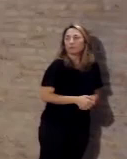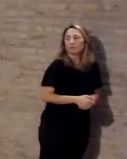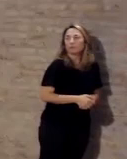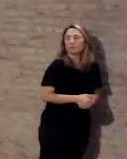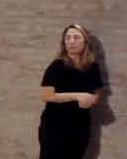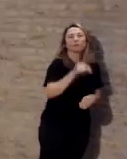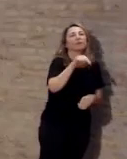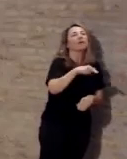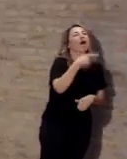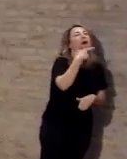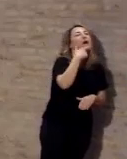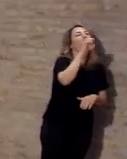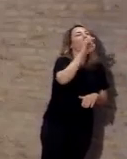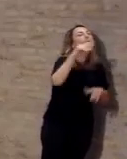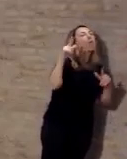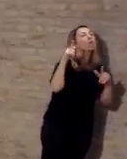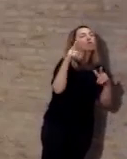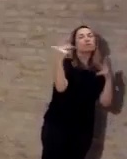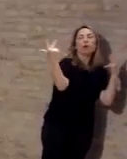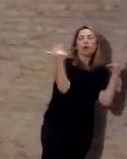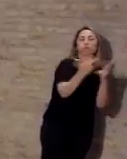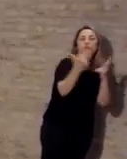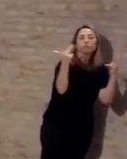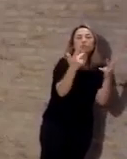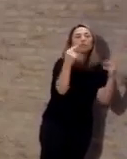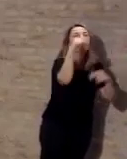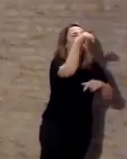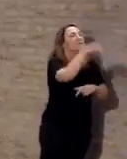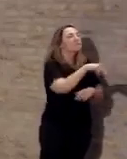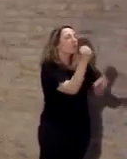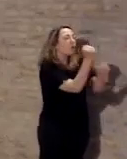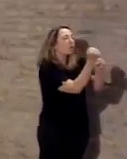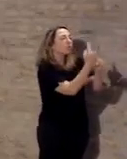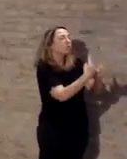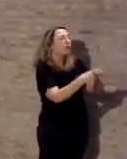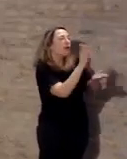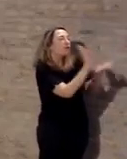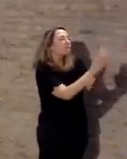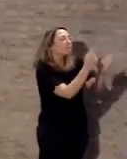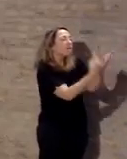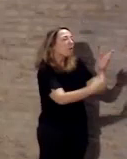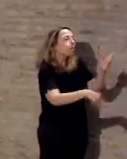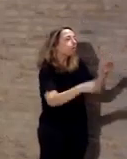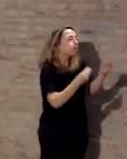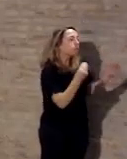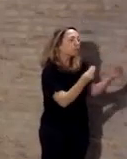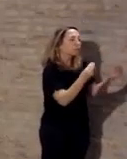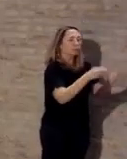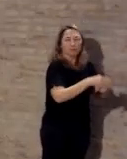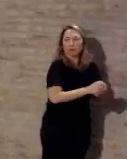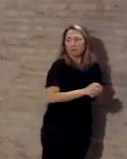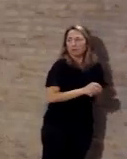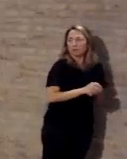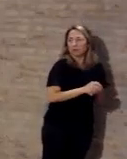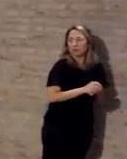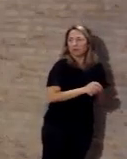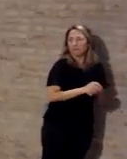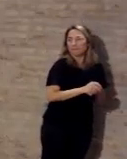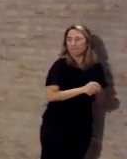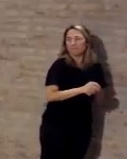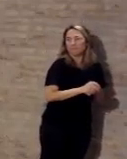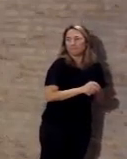y ahora voy a conversar con sol vos qué violencia elegiste trabajar yo elegí trabajar